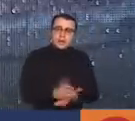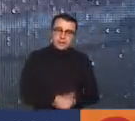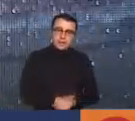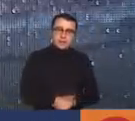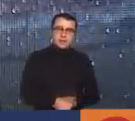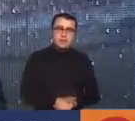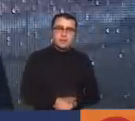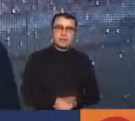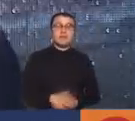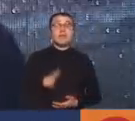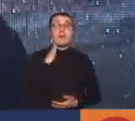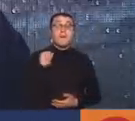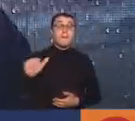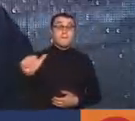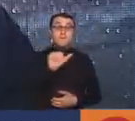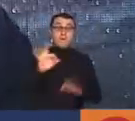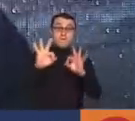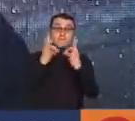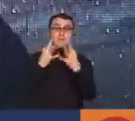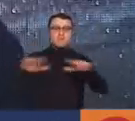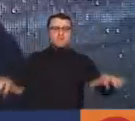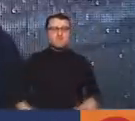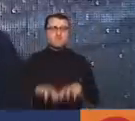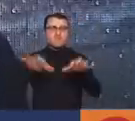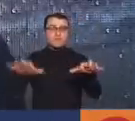Las mujeres de Familias en Acción,